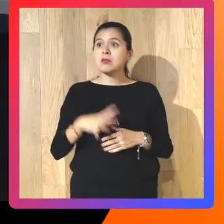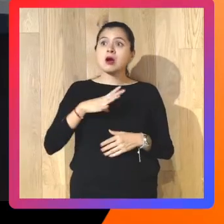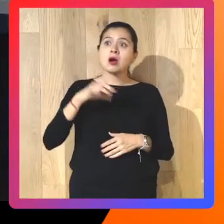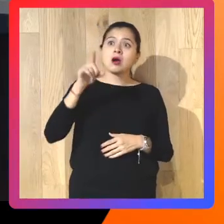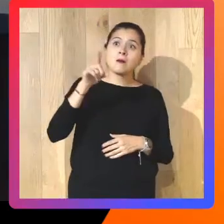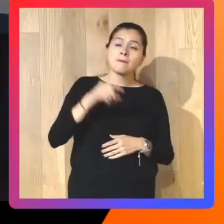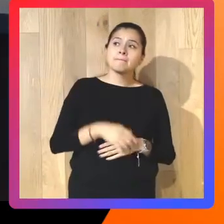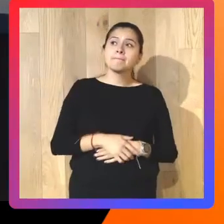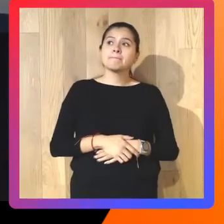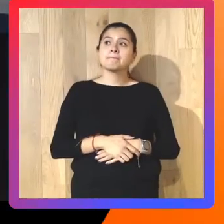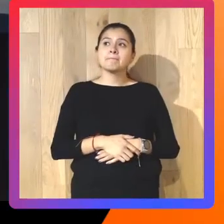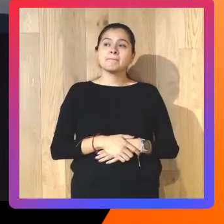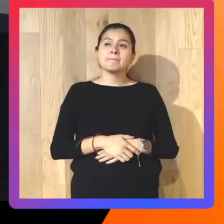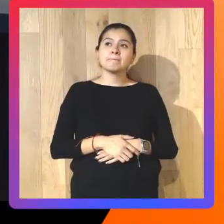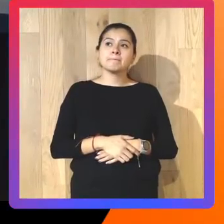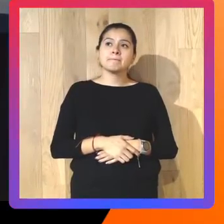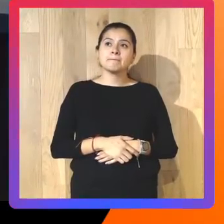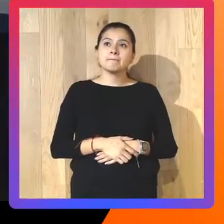¿Nos apoyan con el micrófono, por favor?